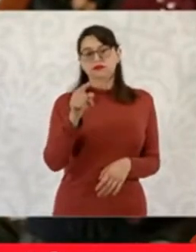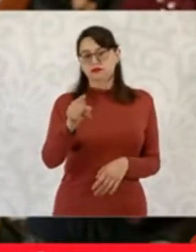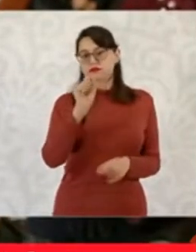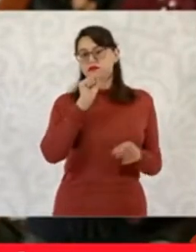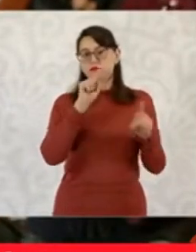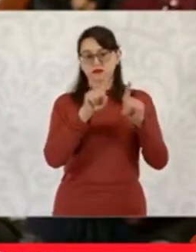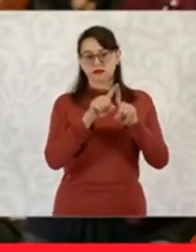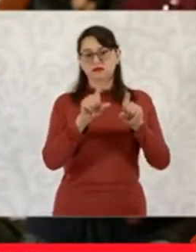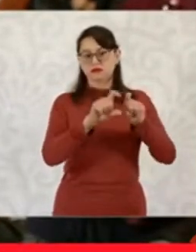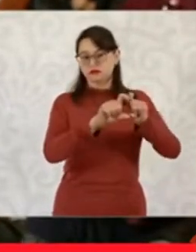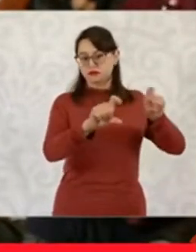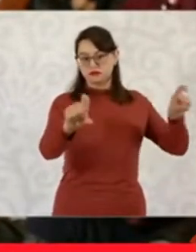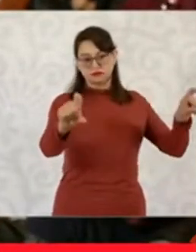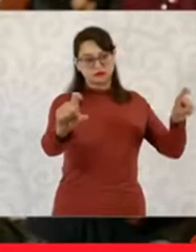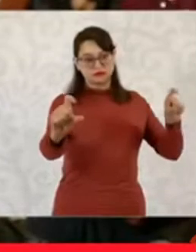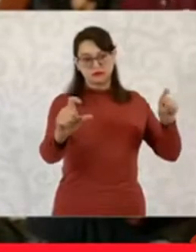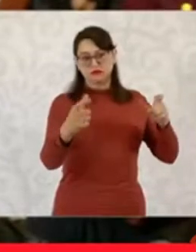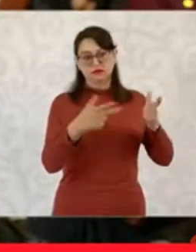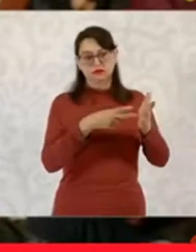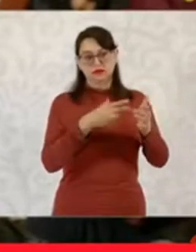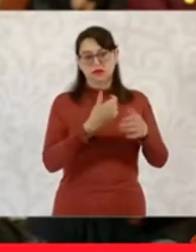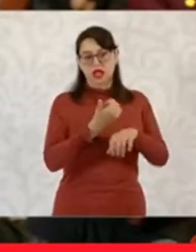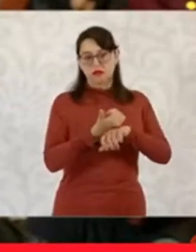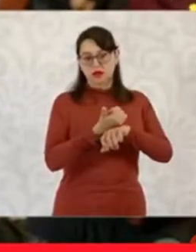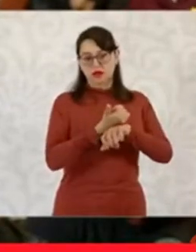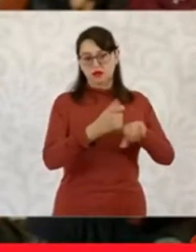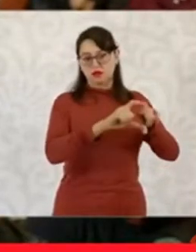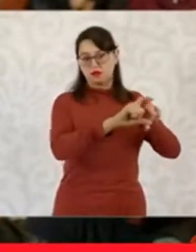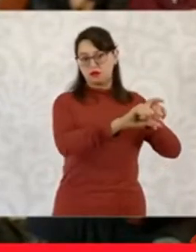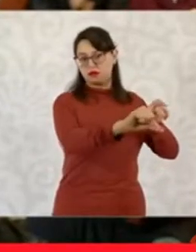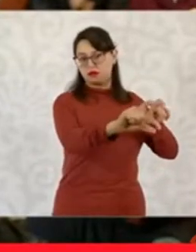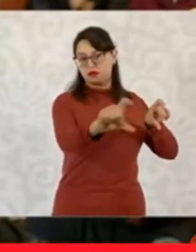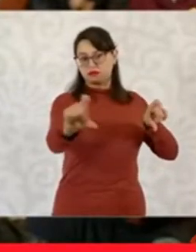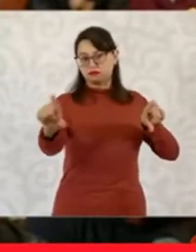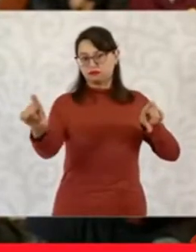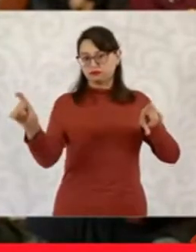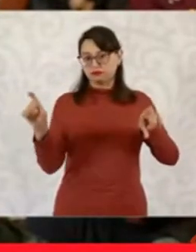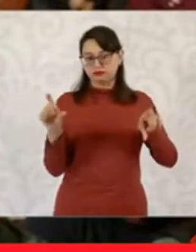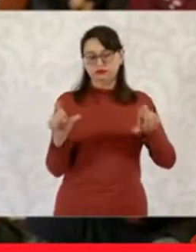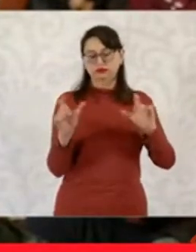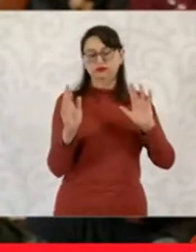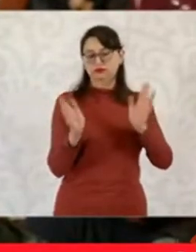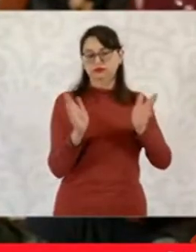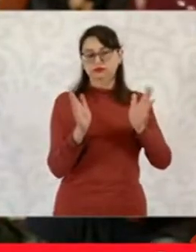ahí sí no se rebasaron por lo menos no que yo haya visto que hayan rebasado